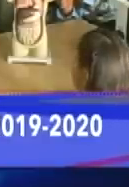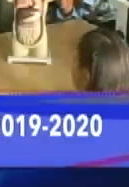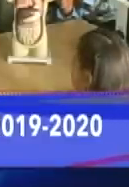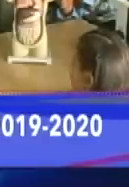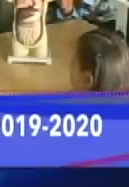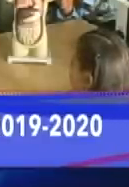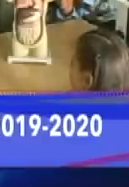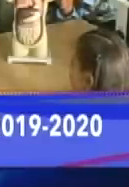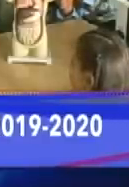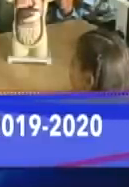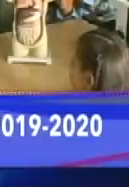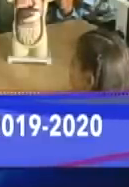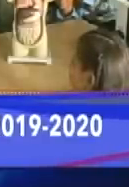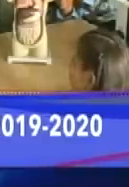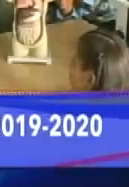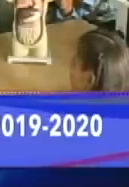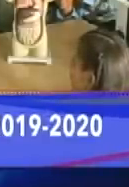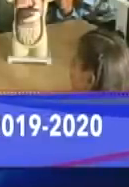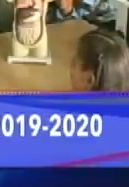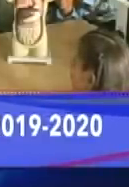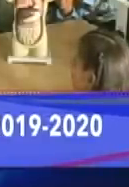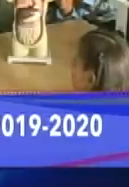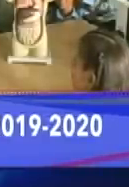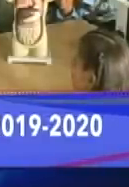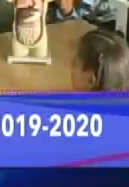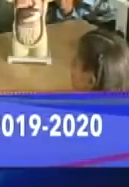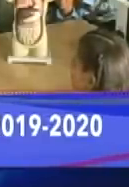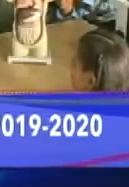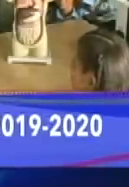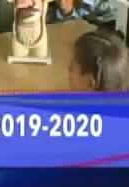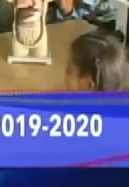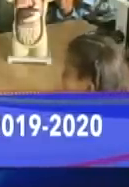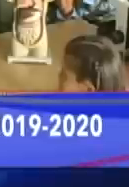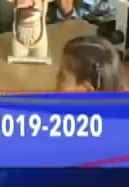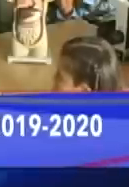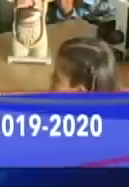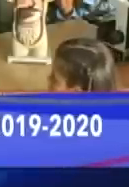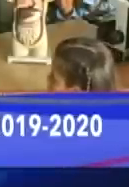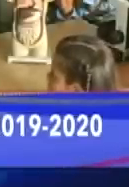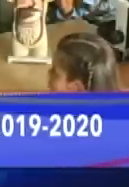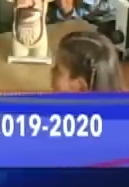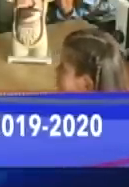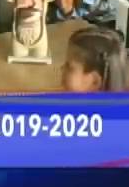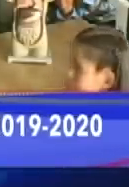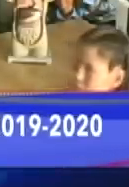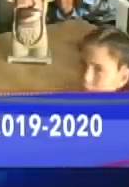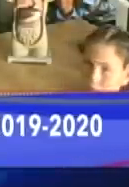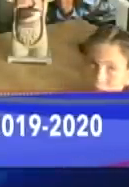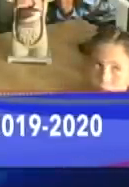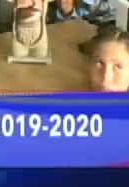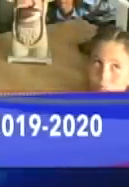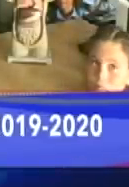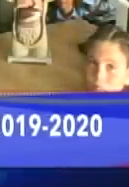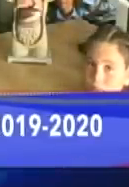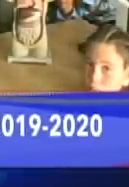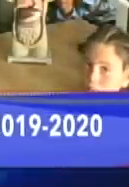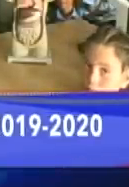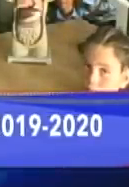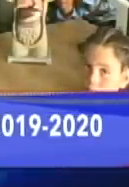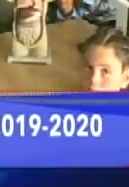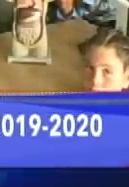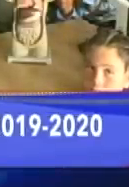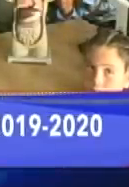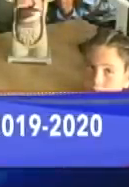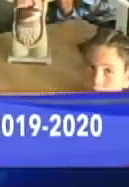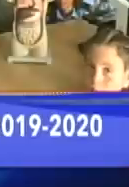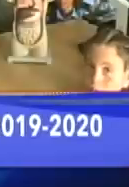movilizado consciente culto educado y ahora vamos 2020 cabalgando el 2020 en el mes